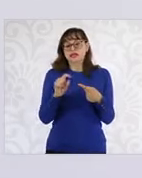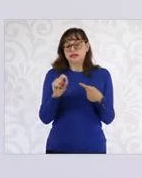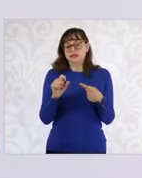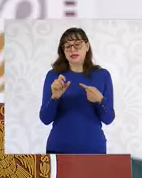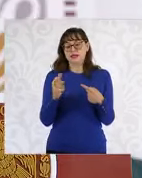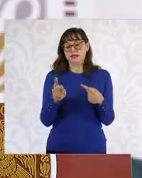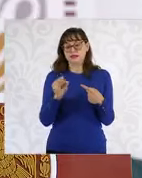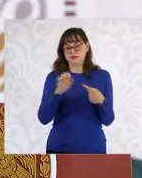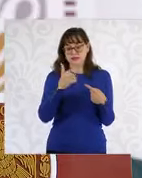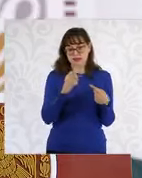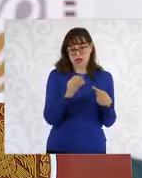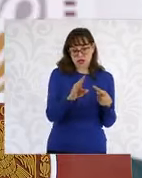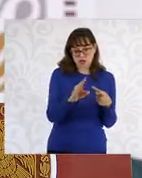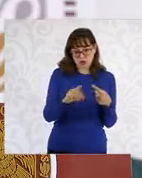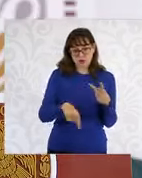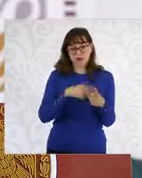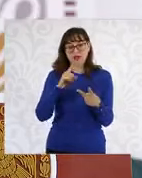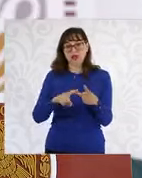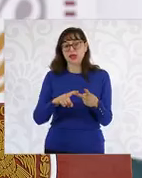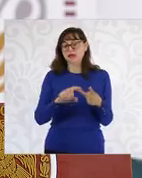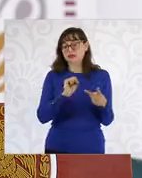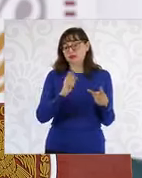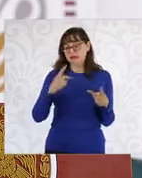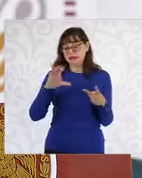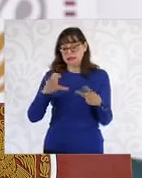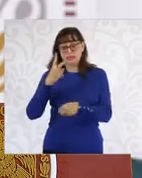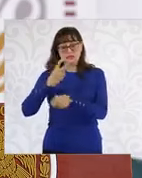Prevención de la Secretaría de Seguridad Ciudadana